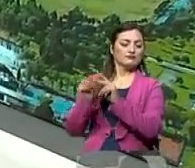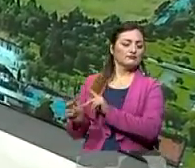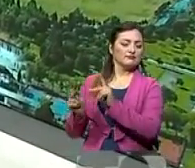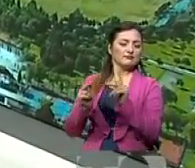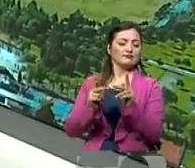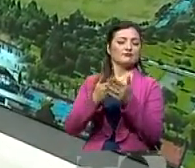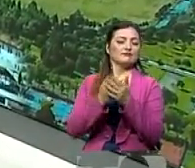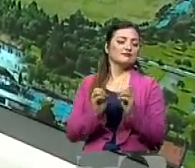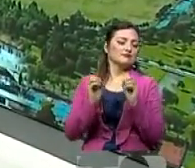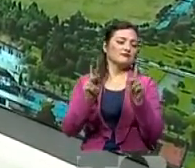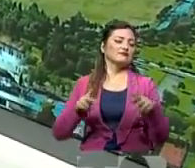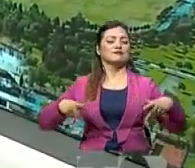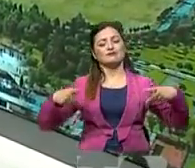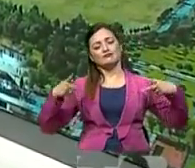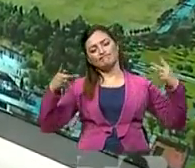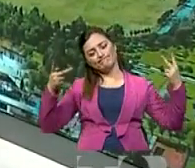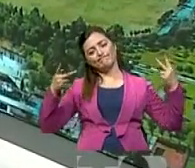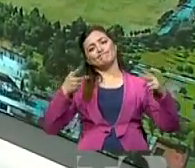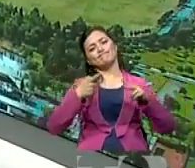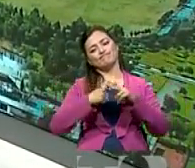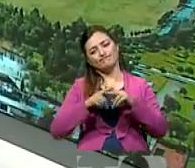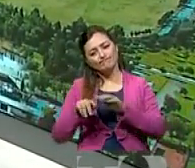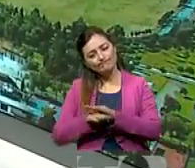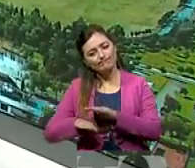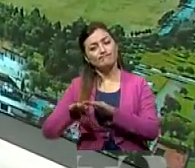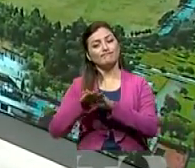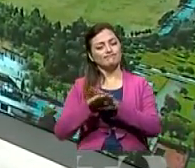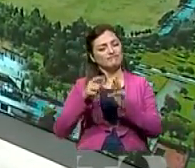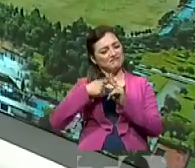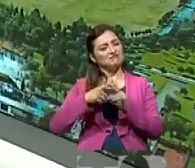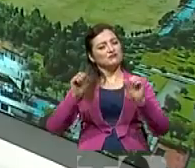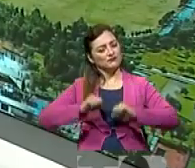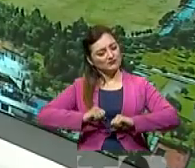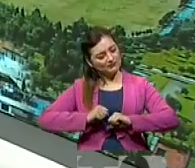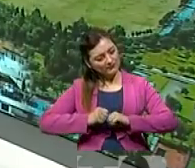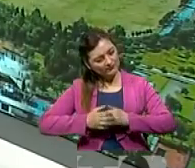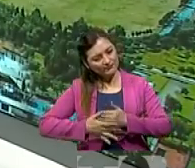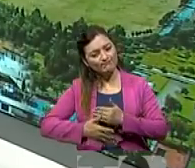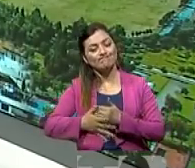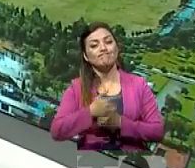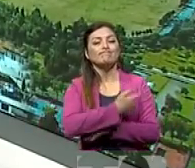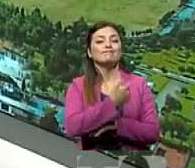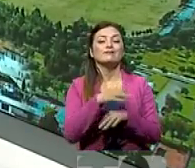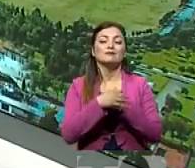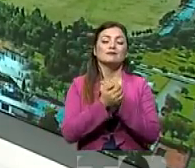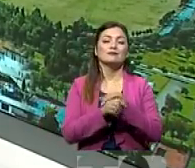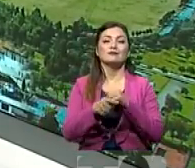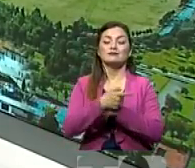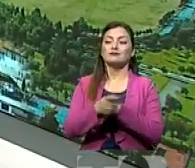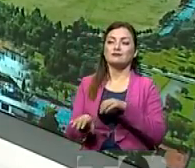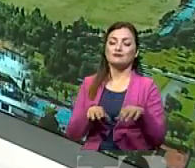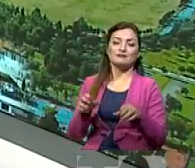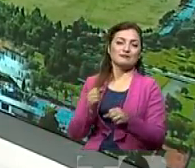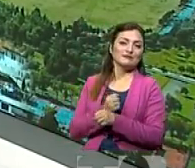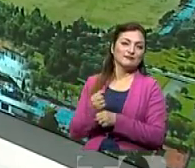siempre hay nuevas oportunidades para empezar desde cero, así que aproveche este nuevo día para que haga las cosas. En este momento usted ya se está